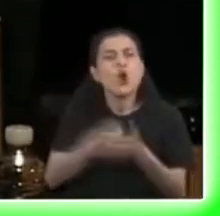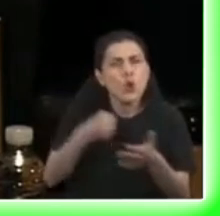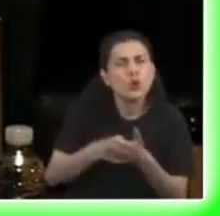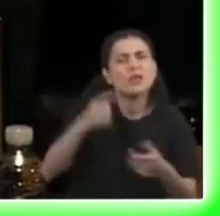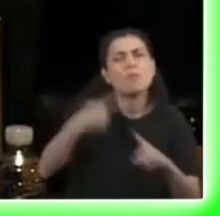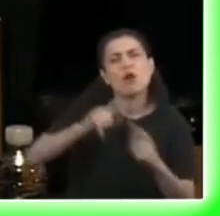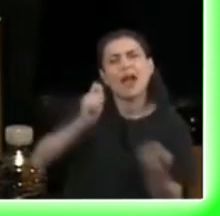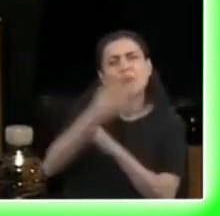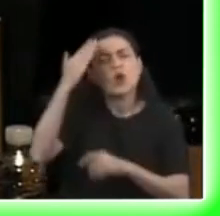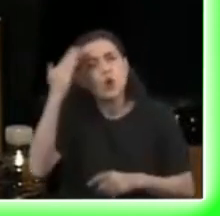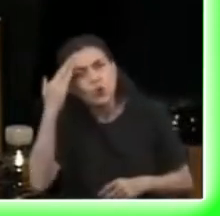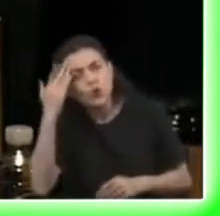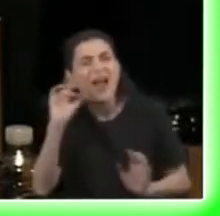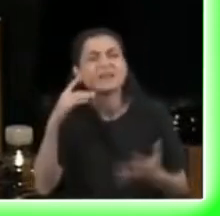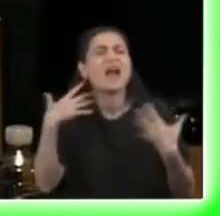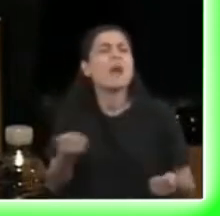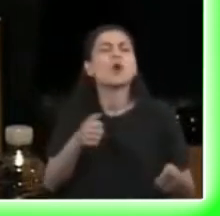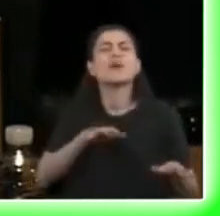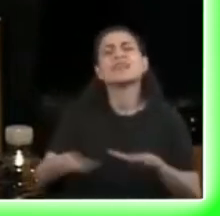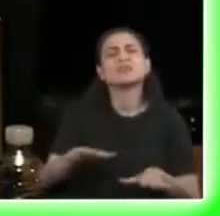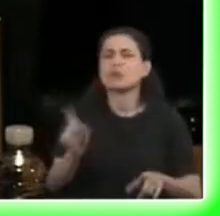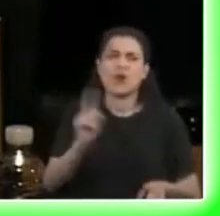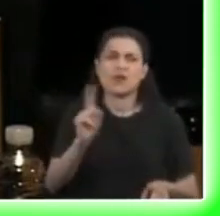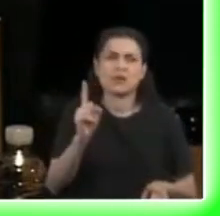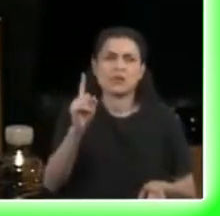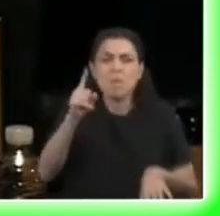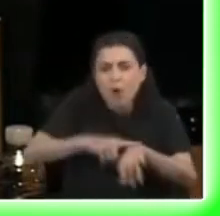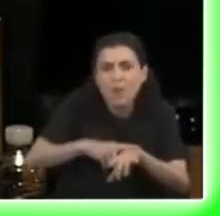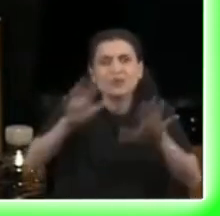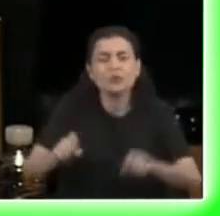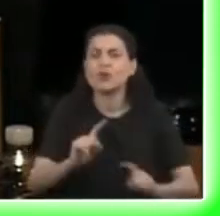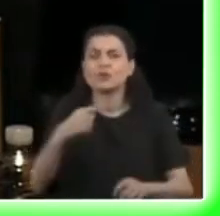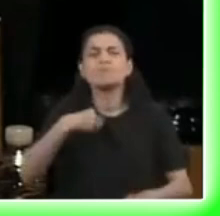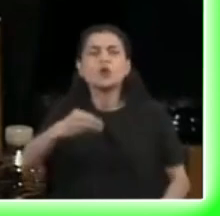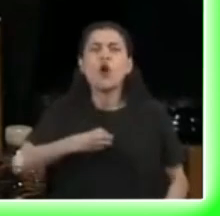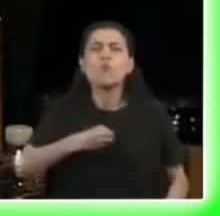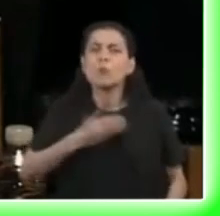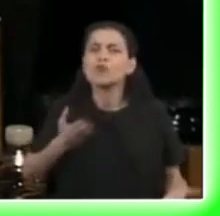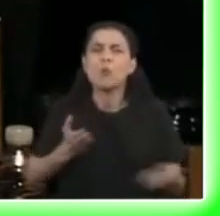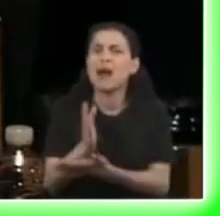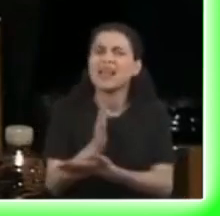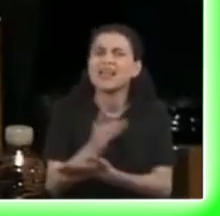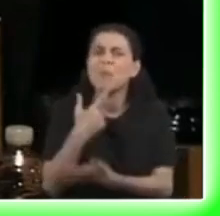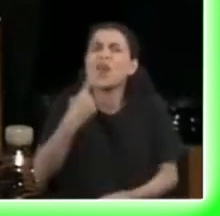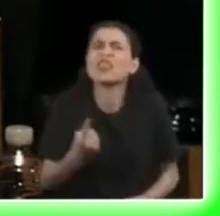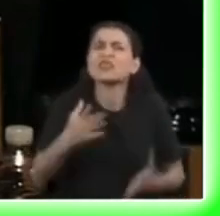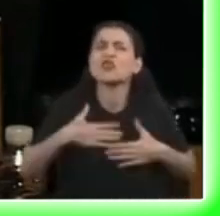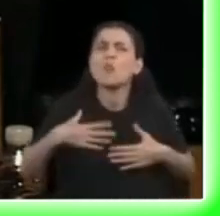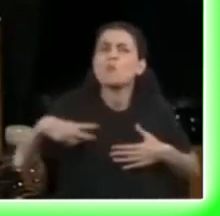según conveniencia, sino que es un compromiso inalienable que uno tiene que asumir siempre, desde el lugar que le